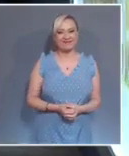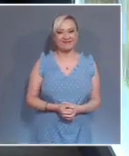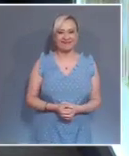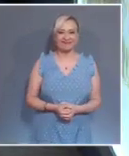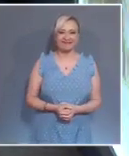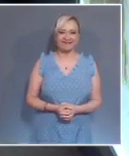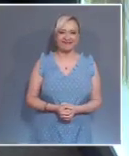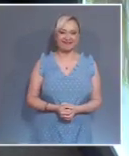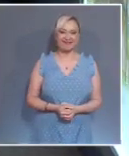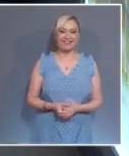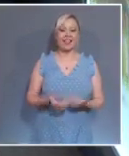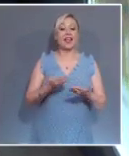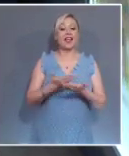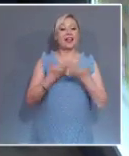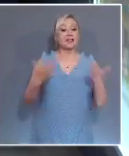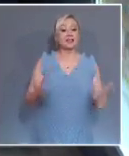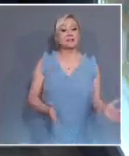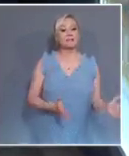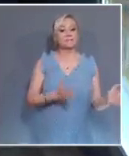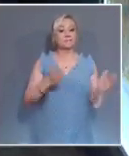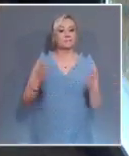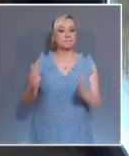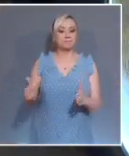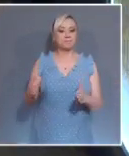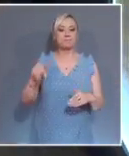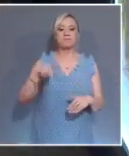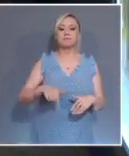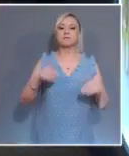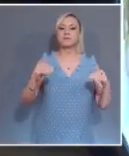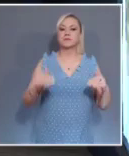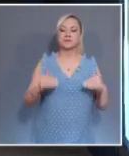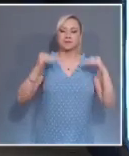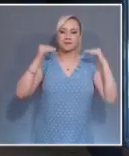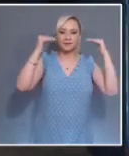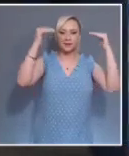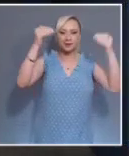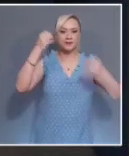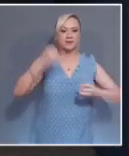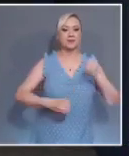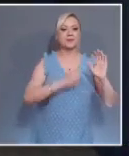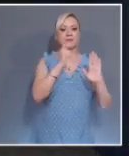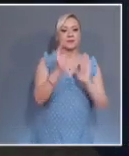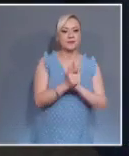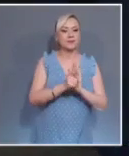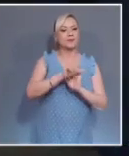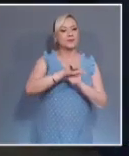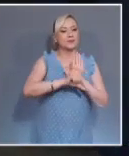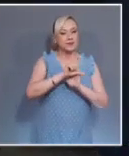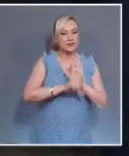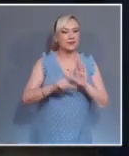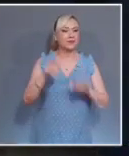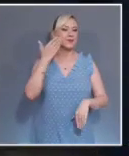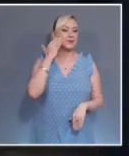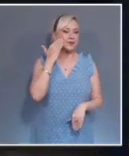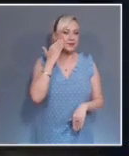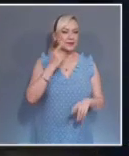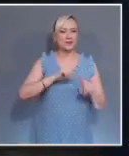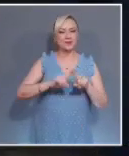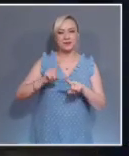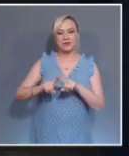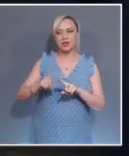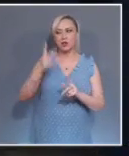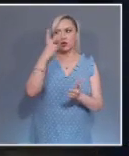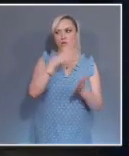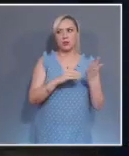En otro tema, la Suprema Corte, a través de sus redes sociales, recordó que desde 2008 ha aplicado el criterio de